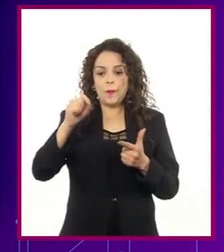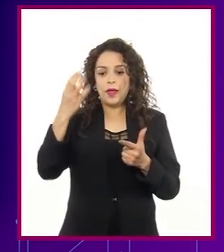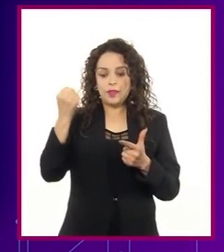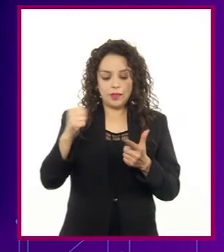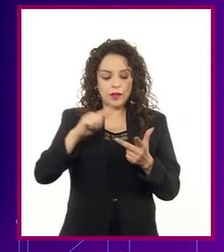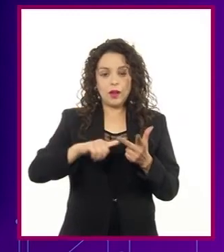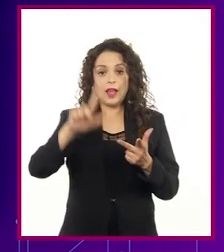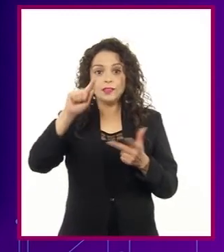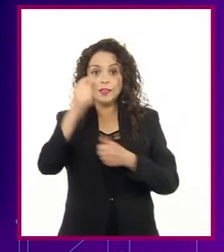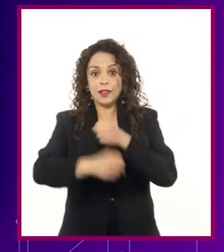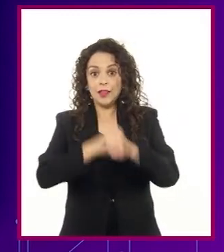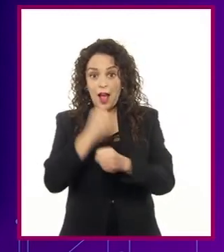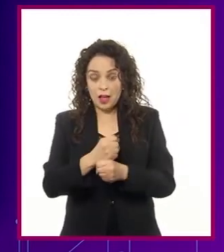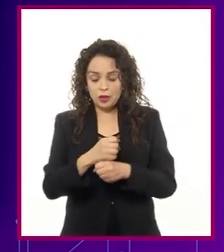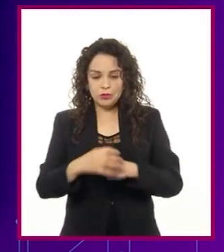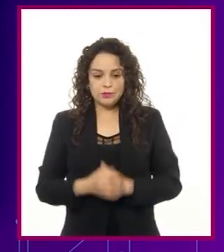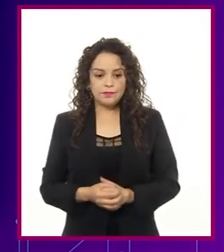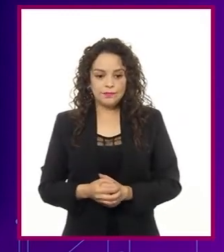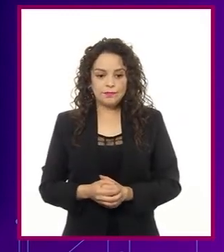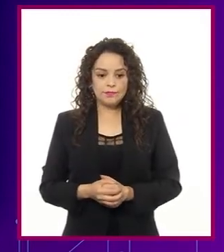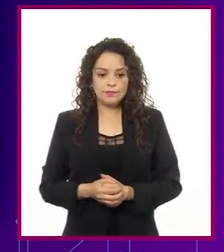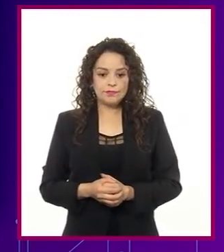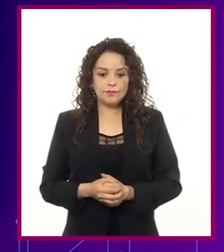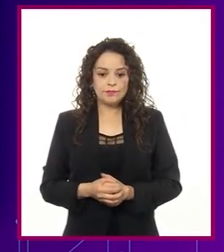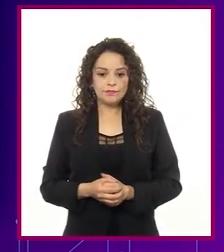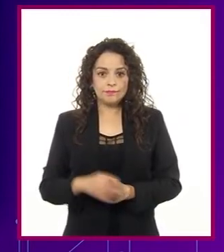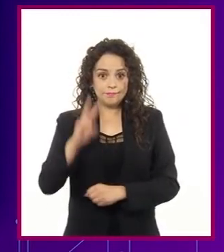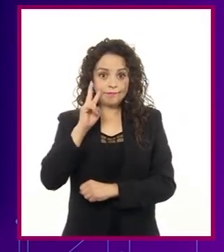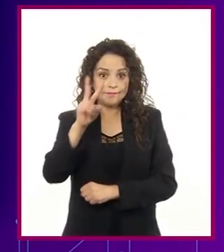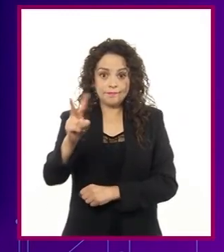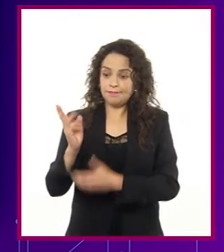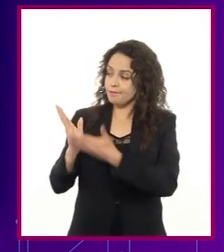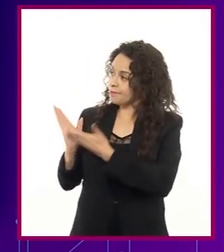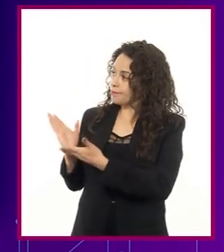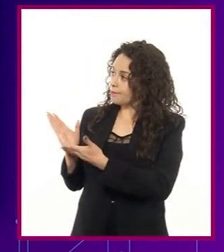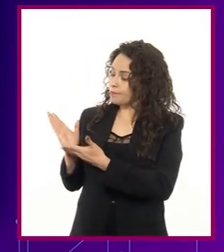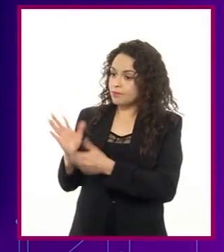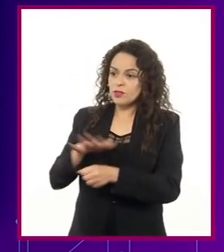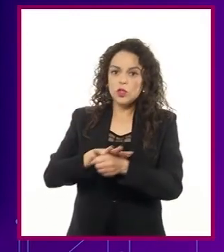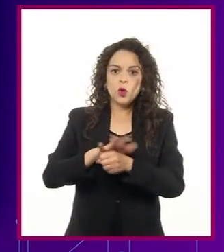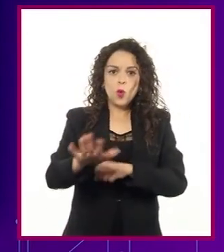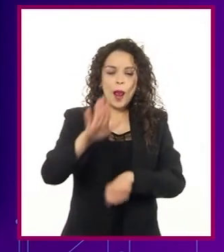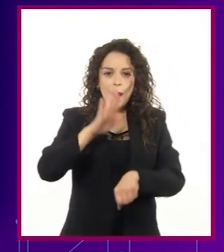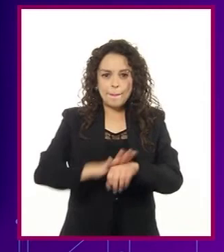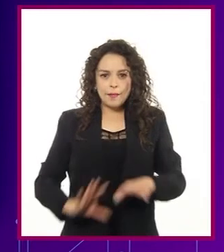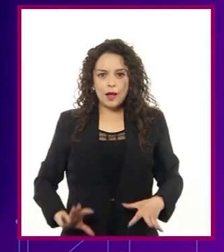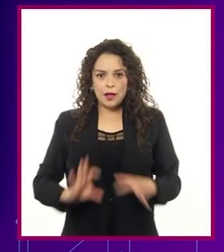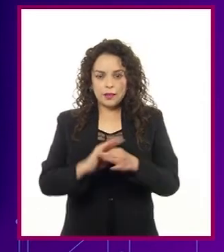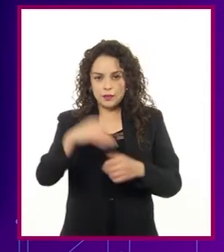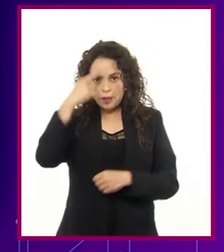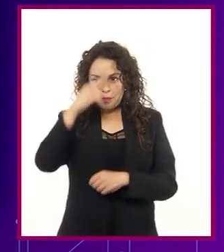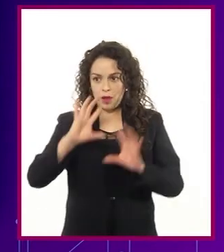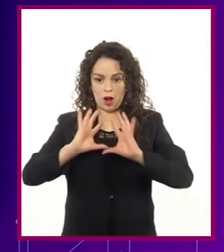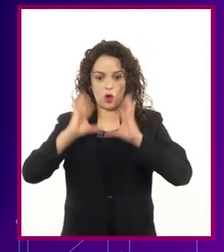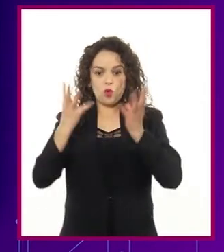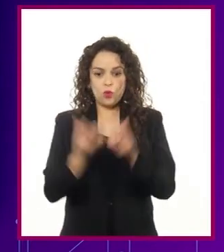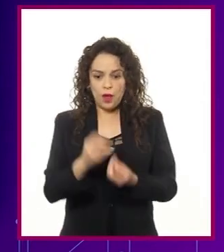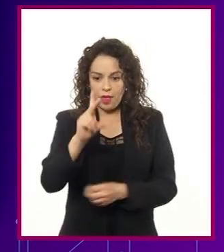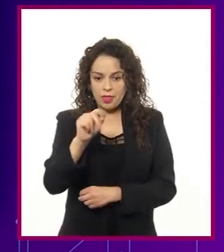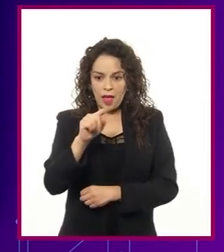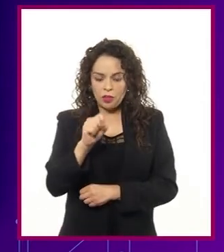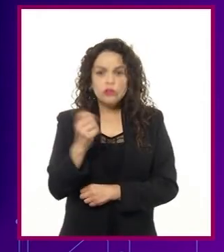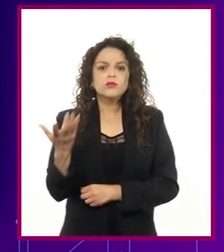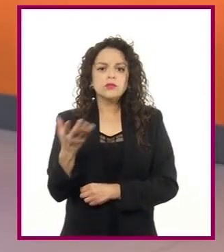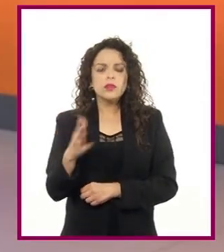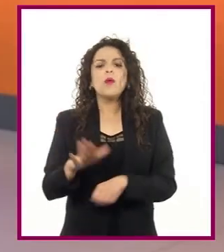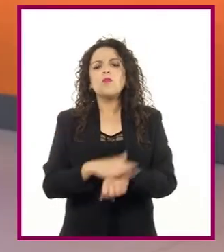70 años. ¿Qué medida de tendencia central es la más apropiada para representar el conjunto de datos? ¿Por